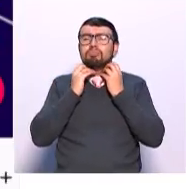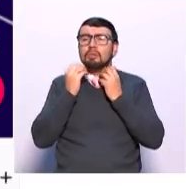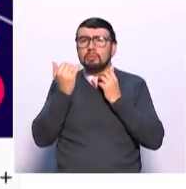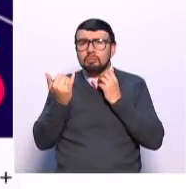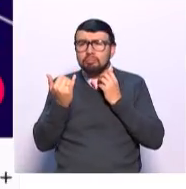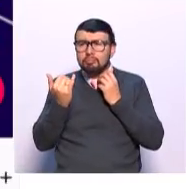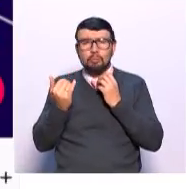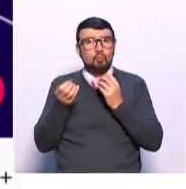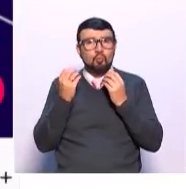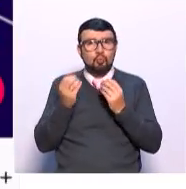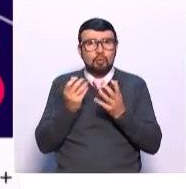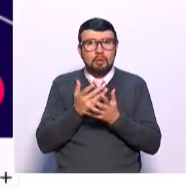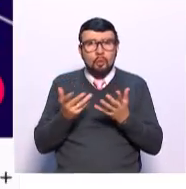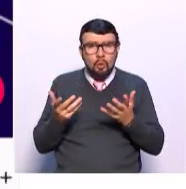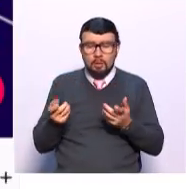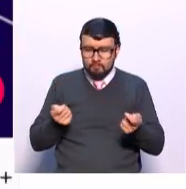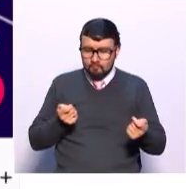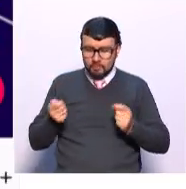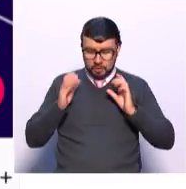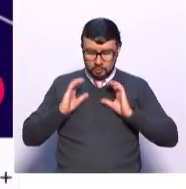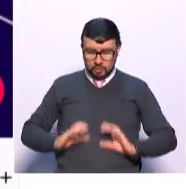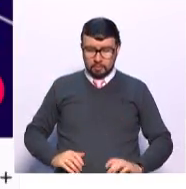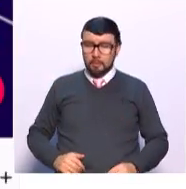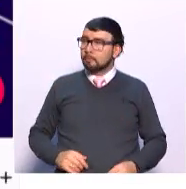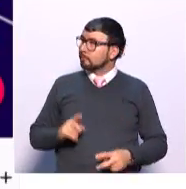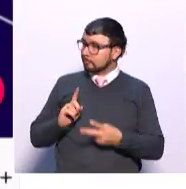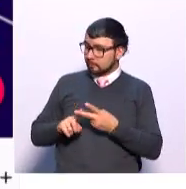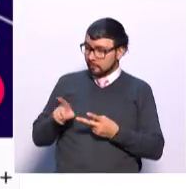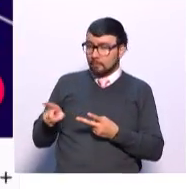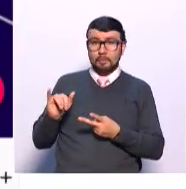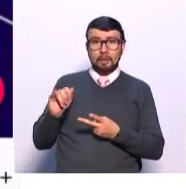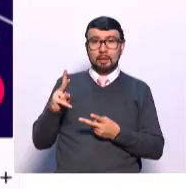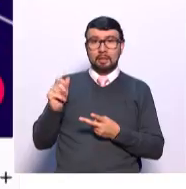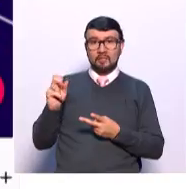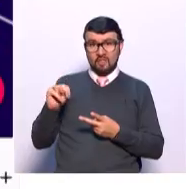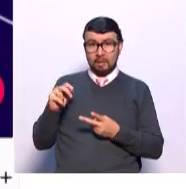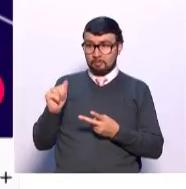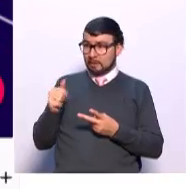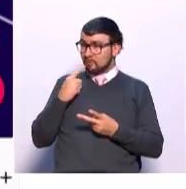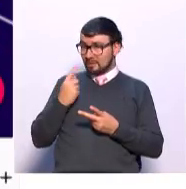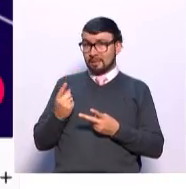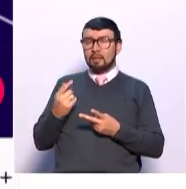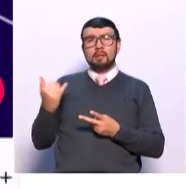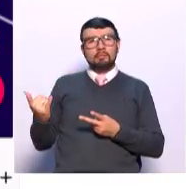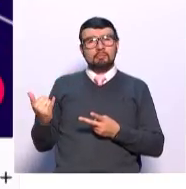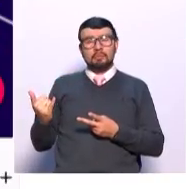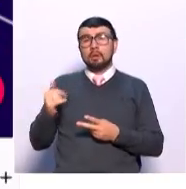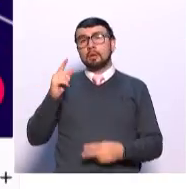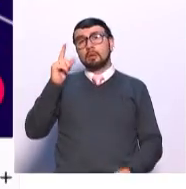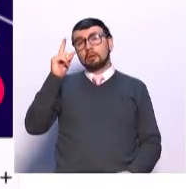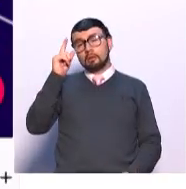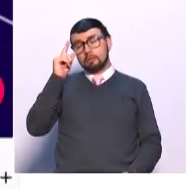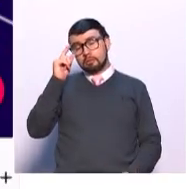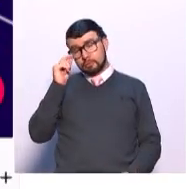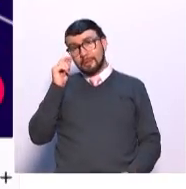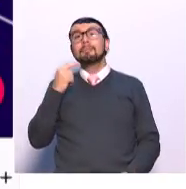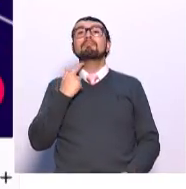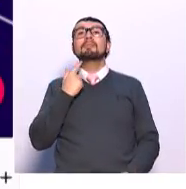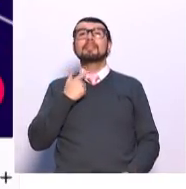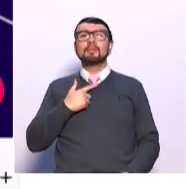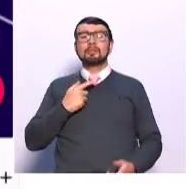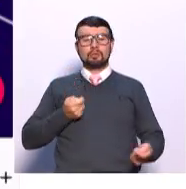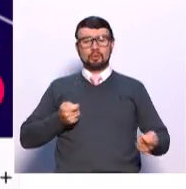muchas cosas una la que iván mencionaba ahora que era la parte del sueño no aquí vamos a